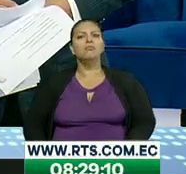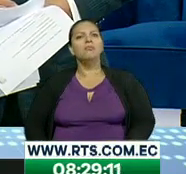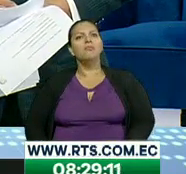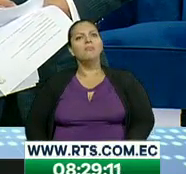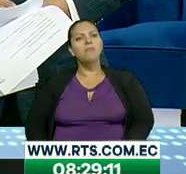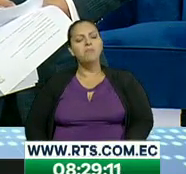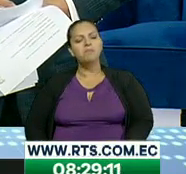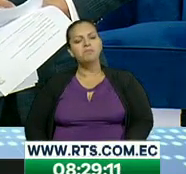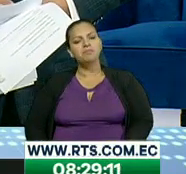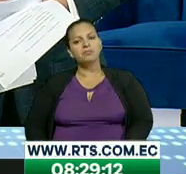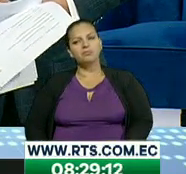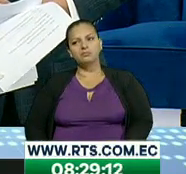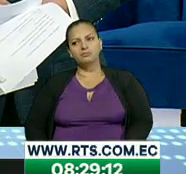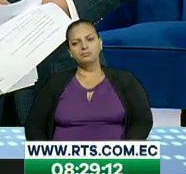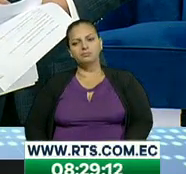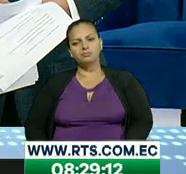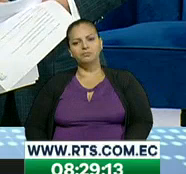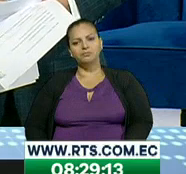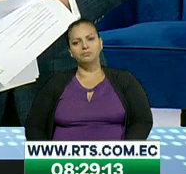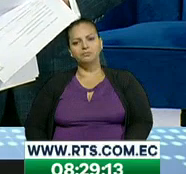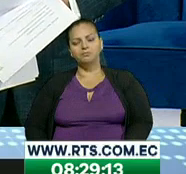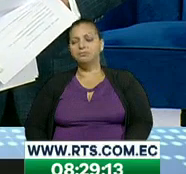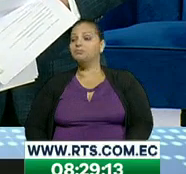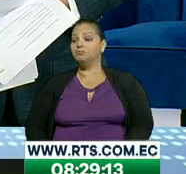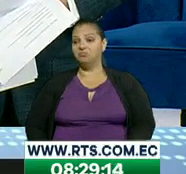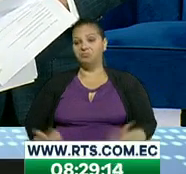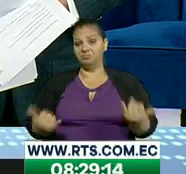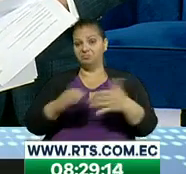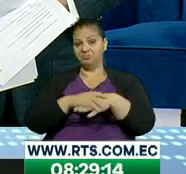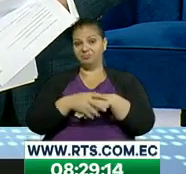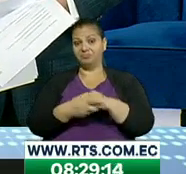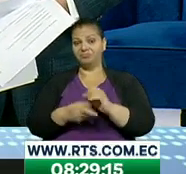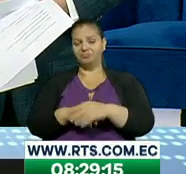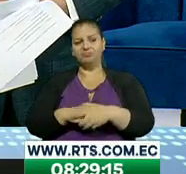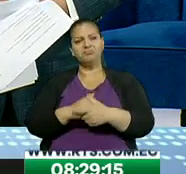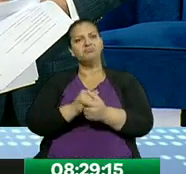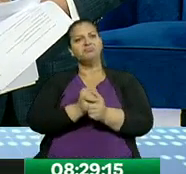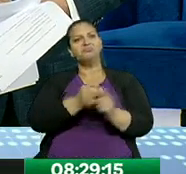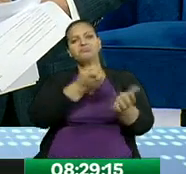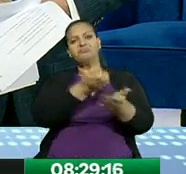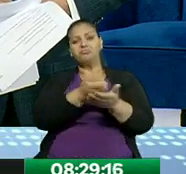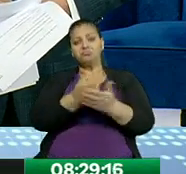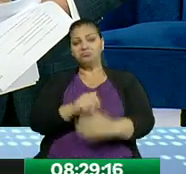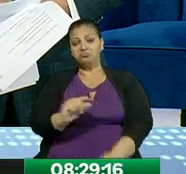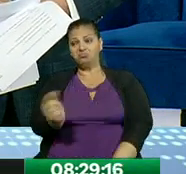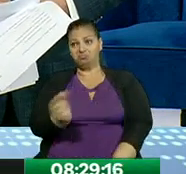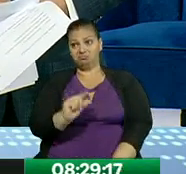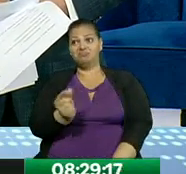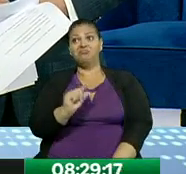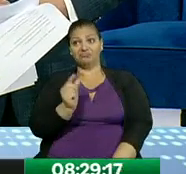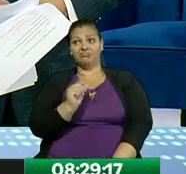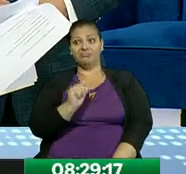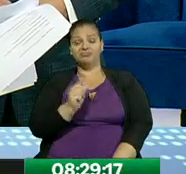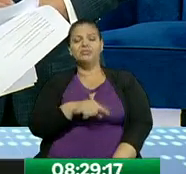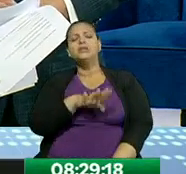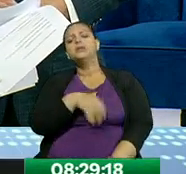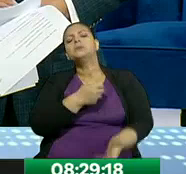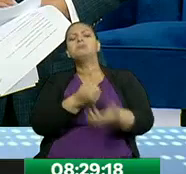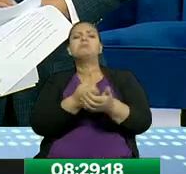Yo aprovecho de una vez hago mis compras. Hay buenos precios acá en el Parque Samanes, así